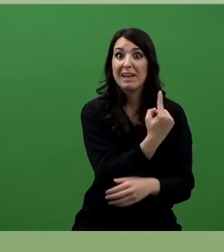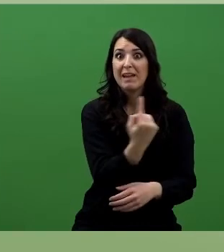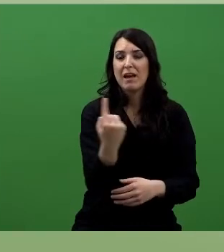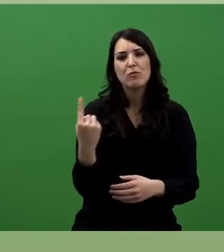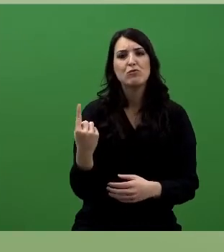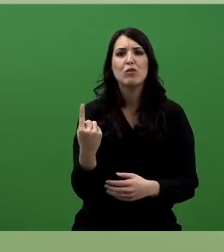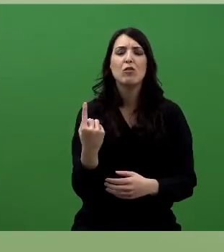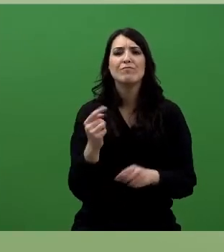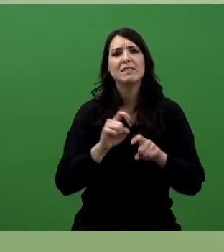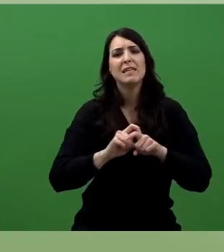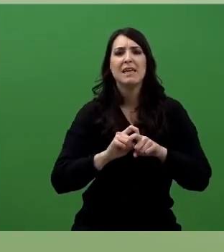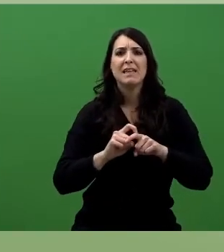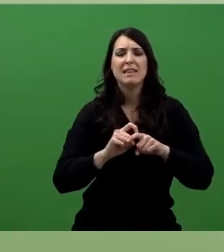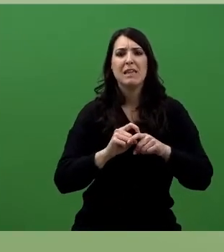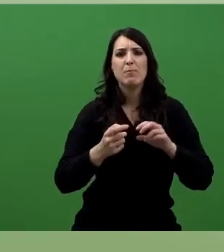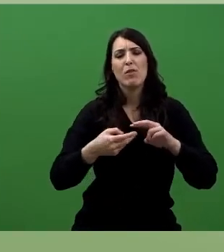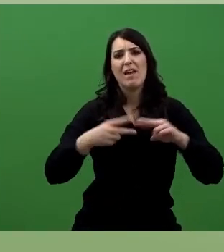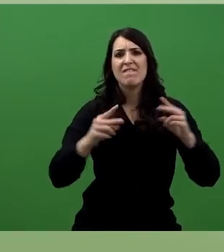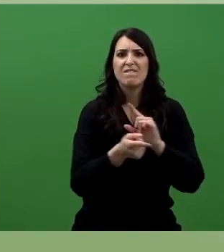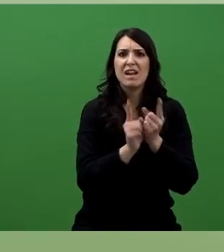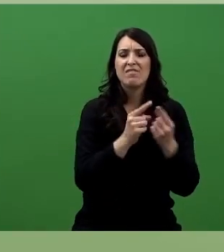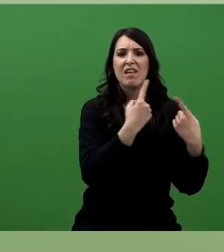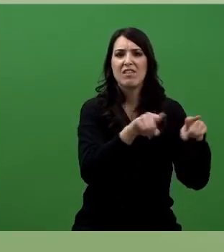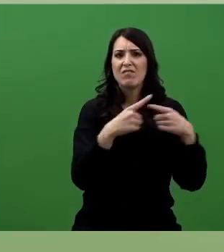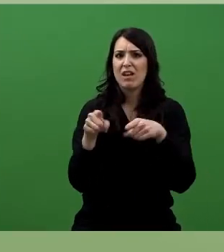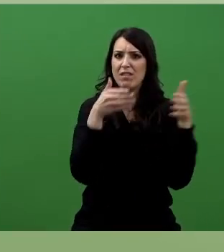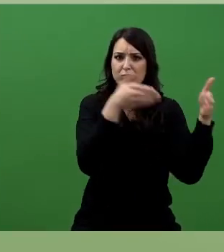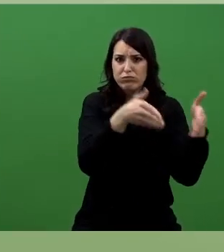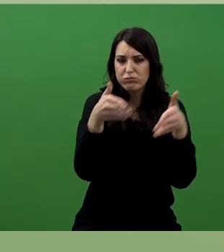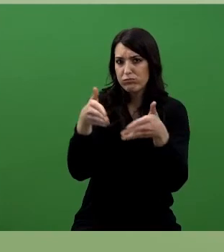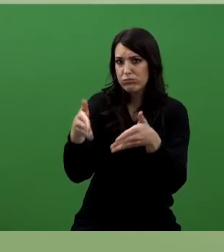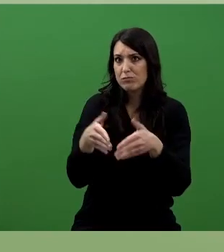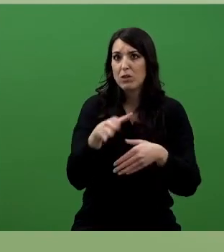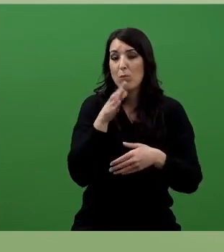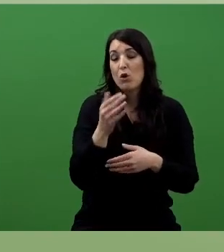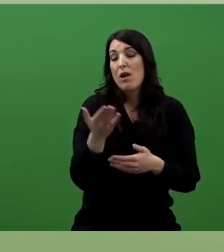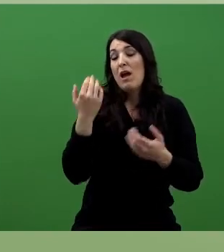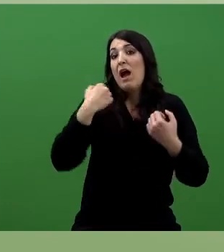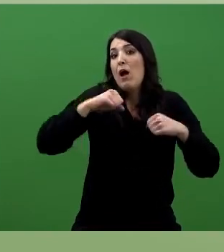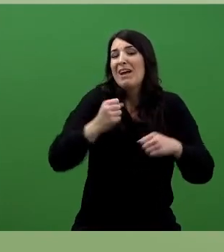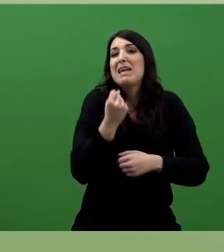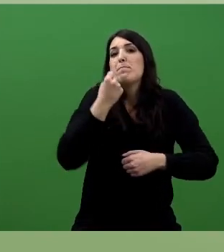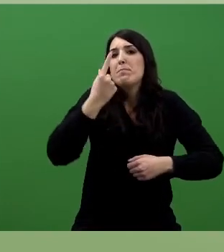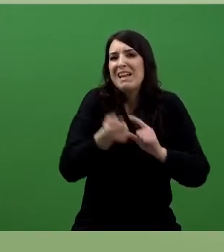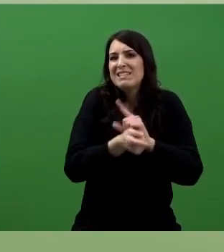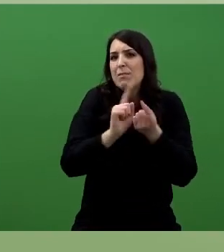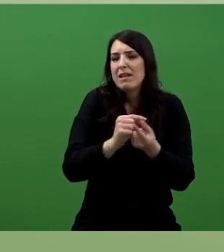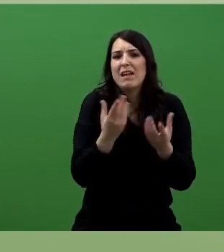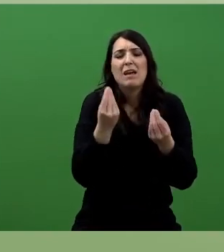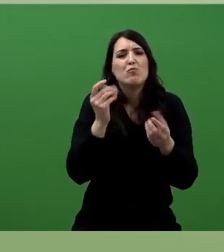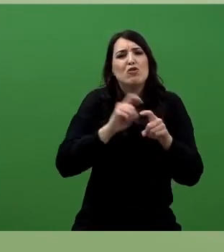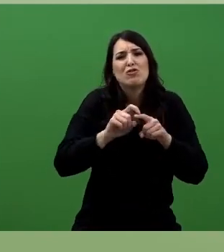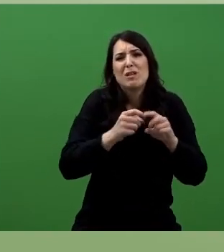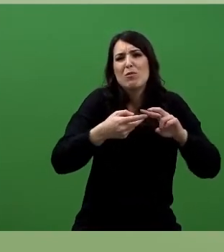pues trata de un tipo de variantes distintas, porque a pesar de que os he dicho que había millones de variantes, hay muchos tipos de variantes genéticas